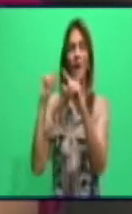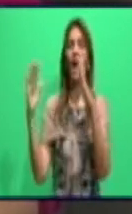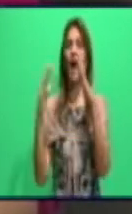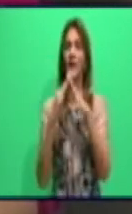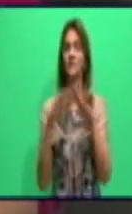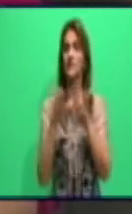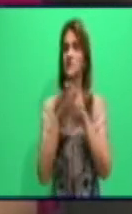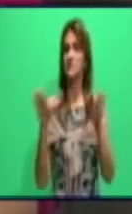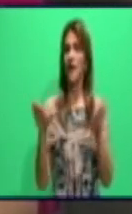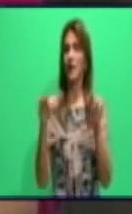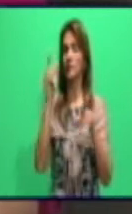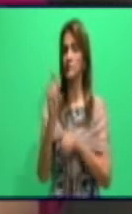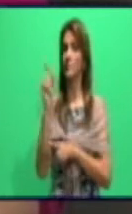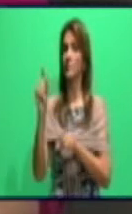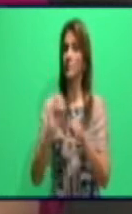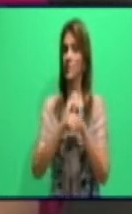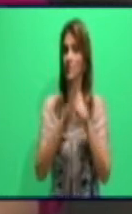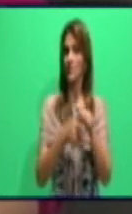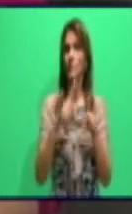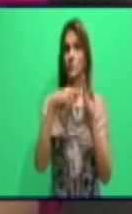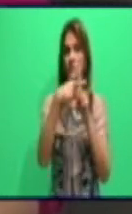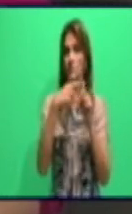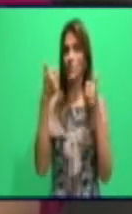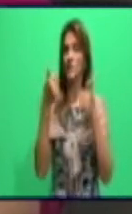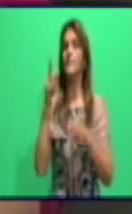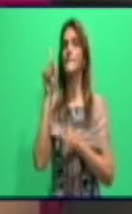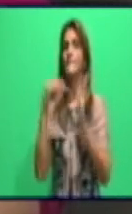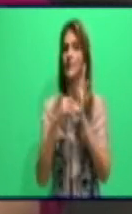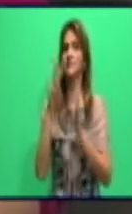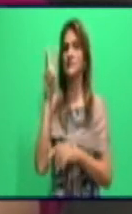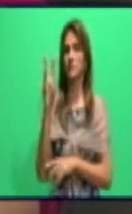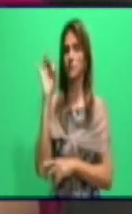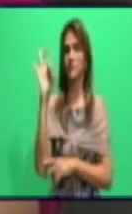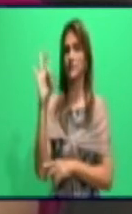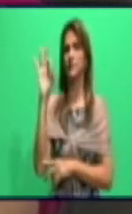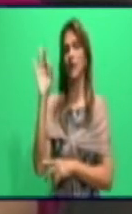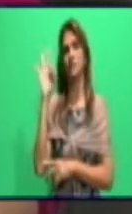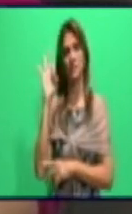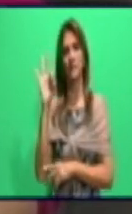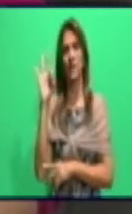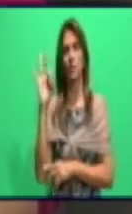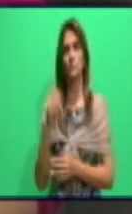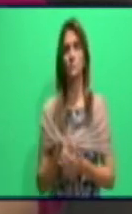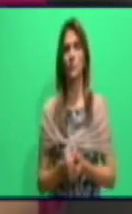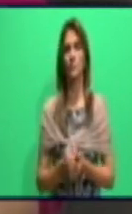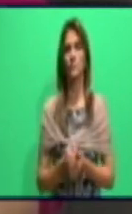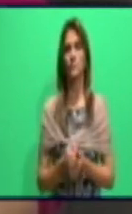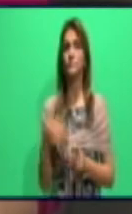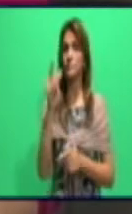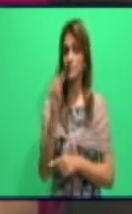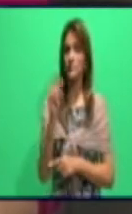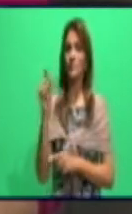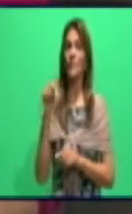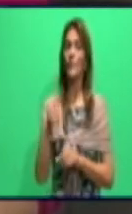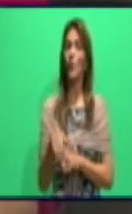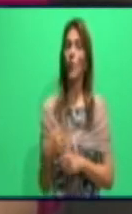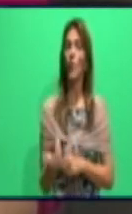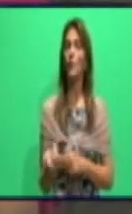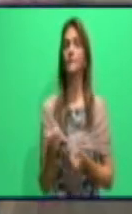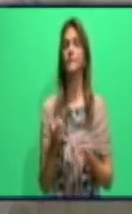recuperados 1.338. En cuanto al seguimiento de los pacientes que hoy tenemos de altos riesgos,